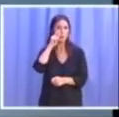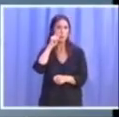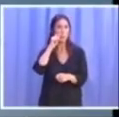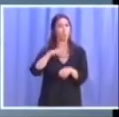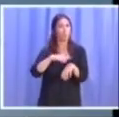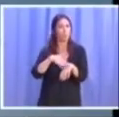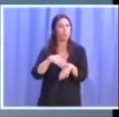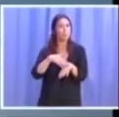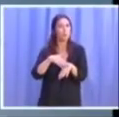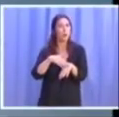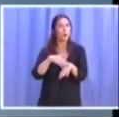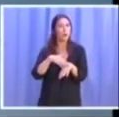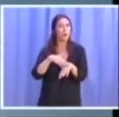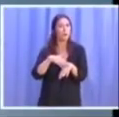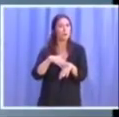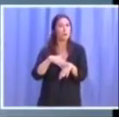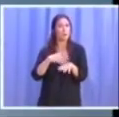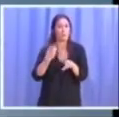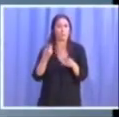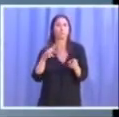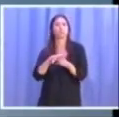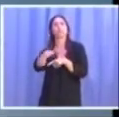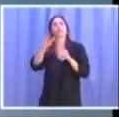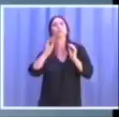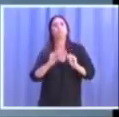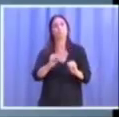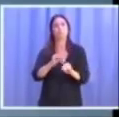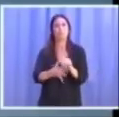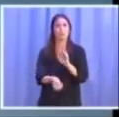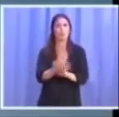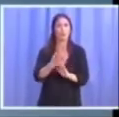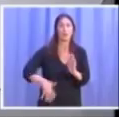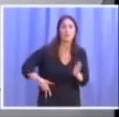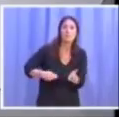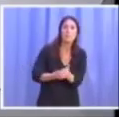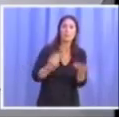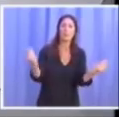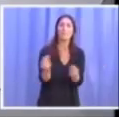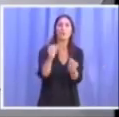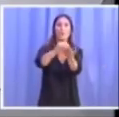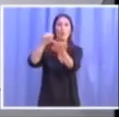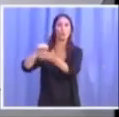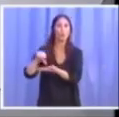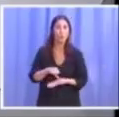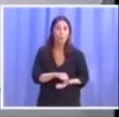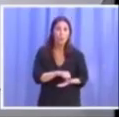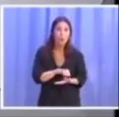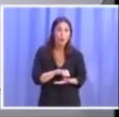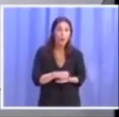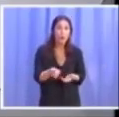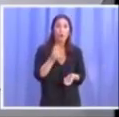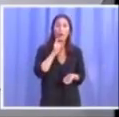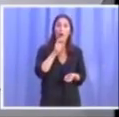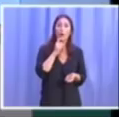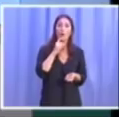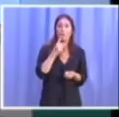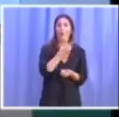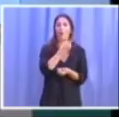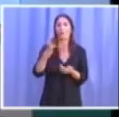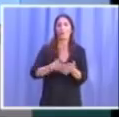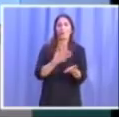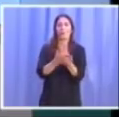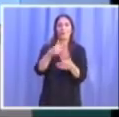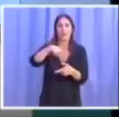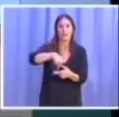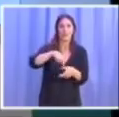aporte por el impacto que se genera y invertir en mejoras de la ciudad, como algunas de las que se han planteado aquí,